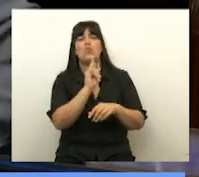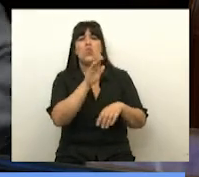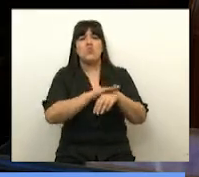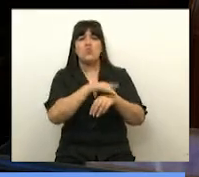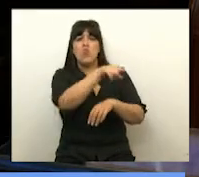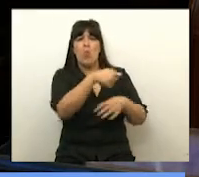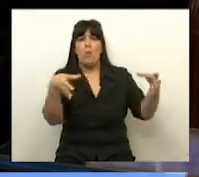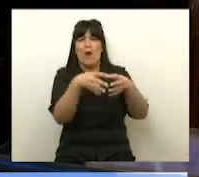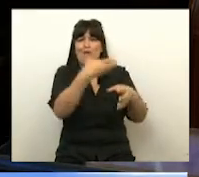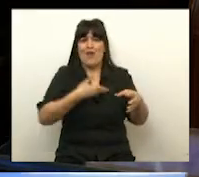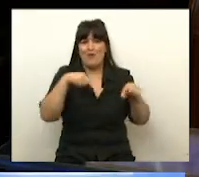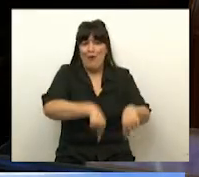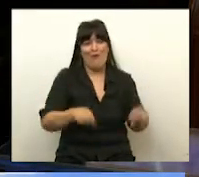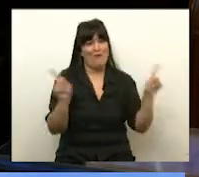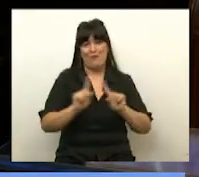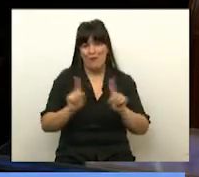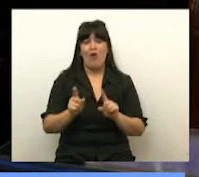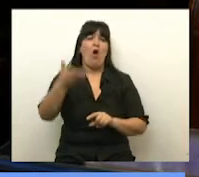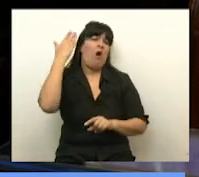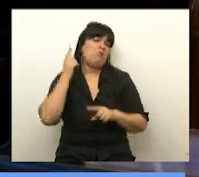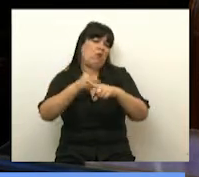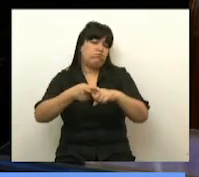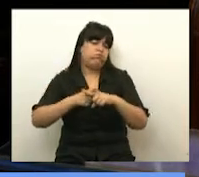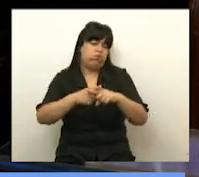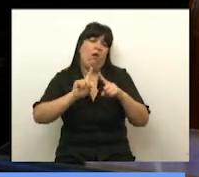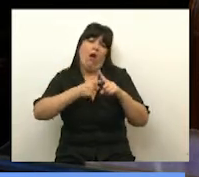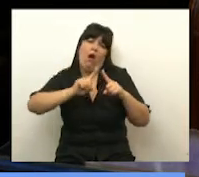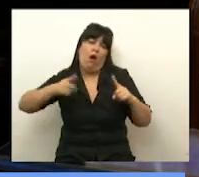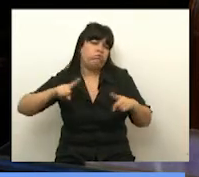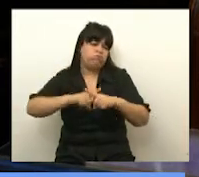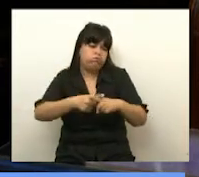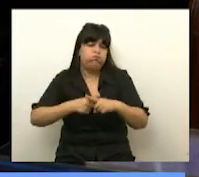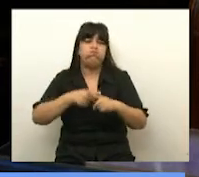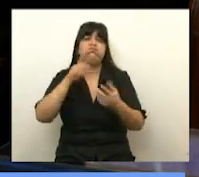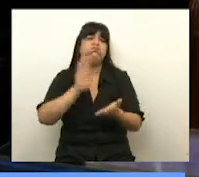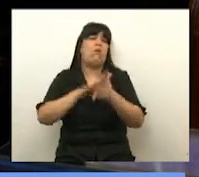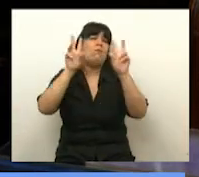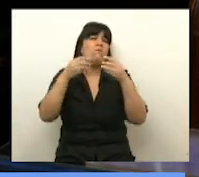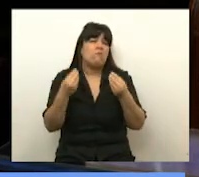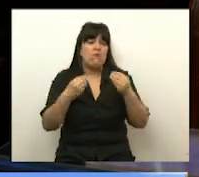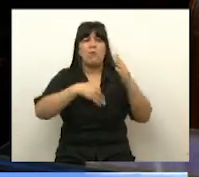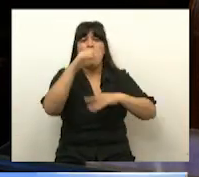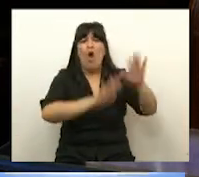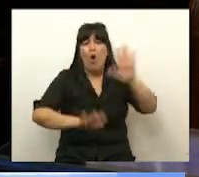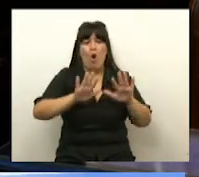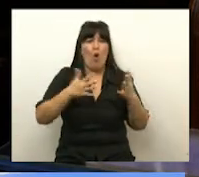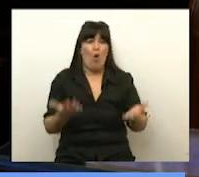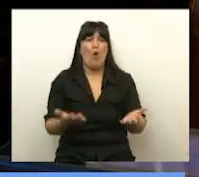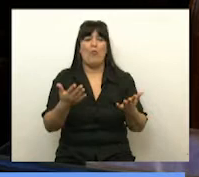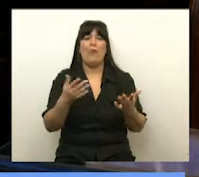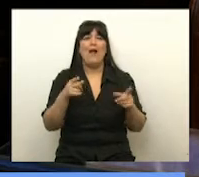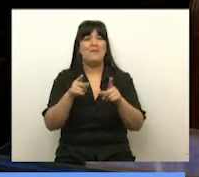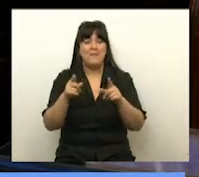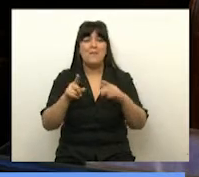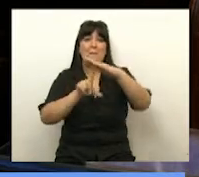tenemos una larga pelea con el Ejecutivo Nacional por obras que tienen que ver con principios federales, de darle una respuesta a la